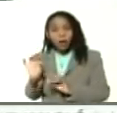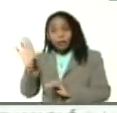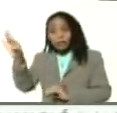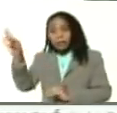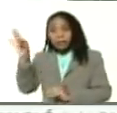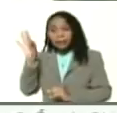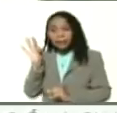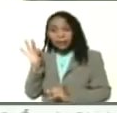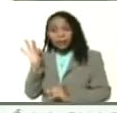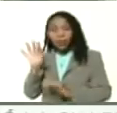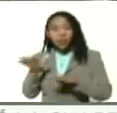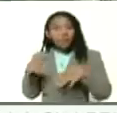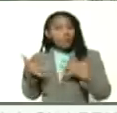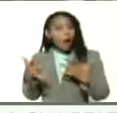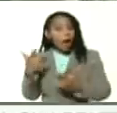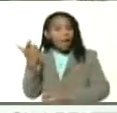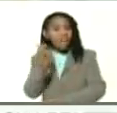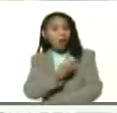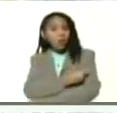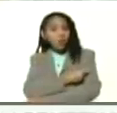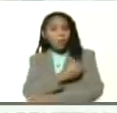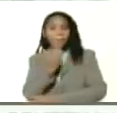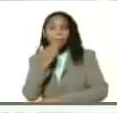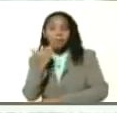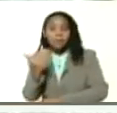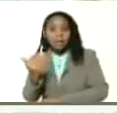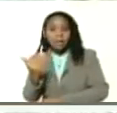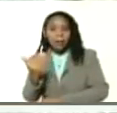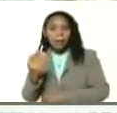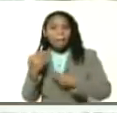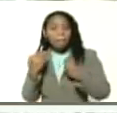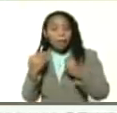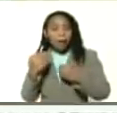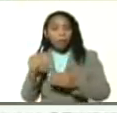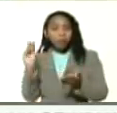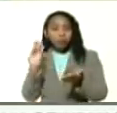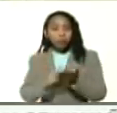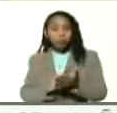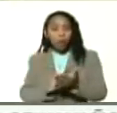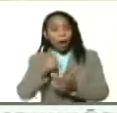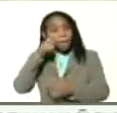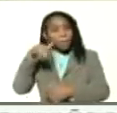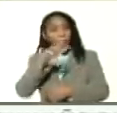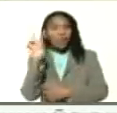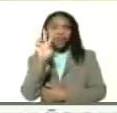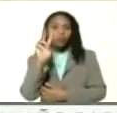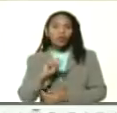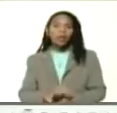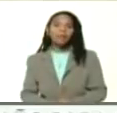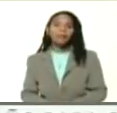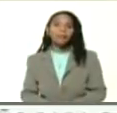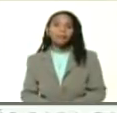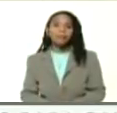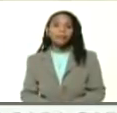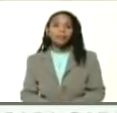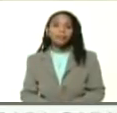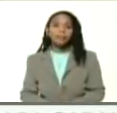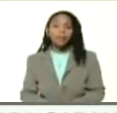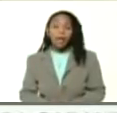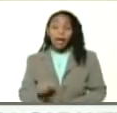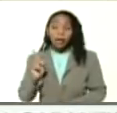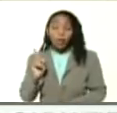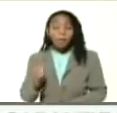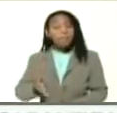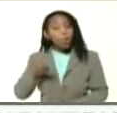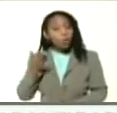a escoger cuál es la vacuna que está permisada para aplicar al pueblo venezolano. Es muy